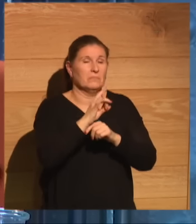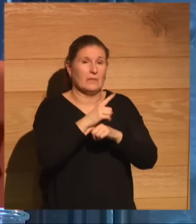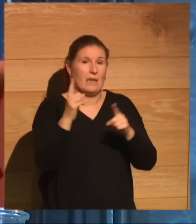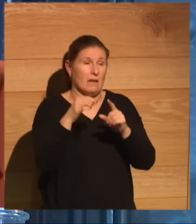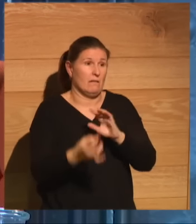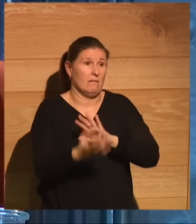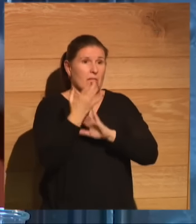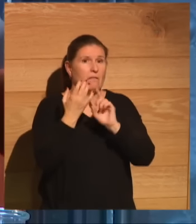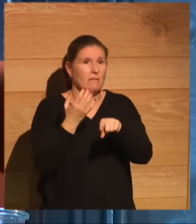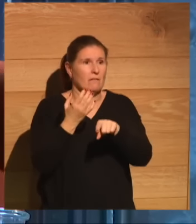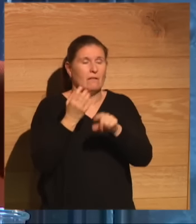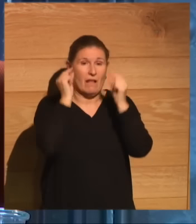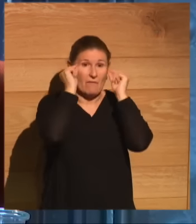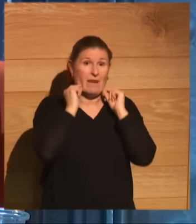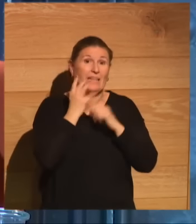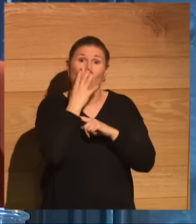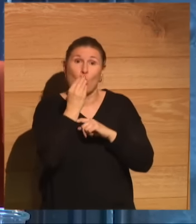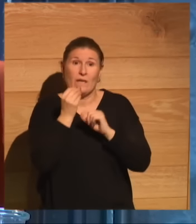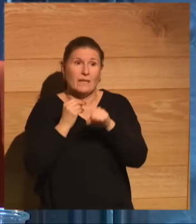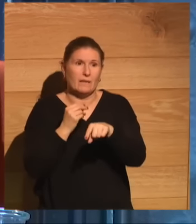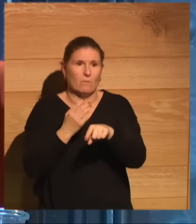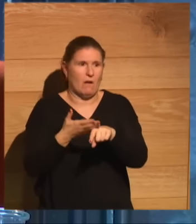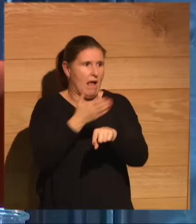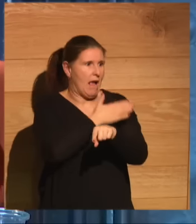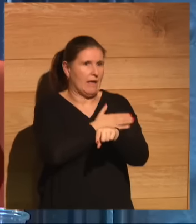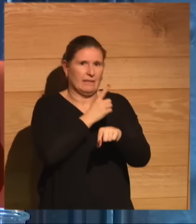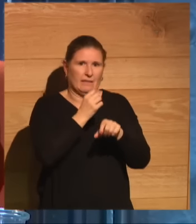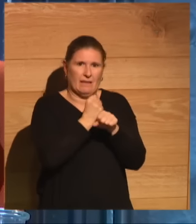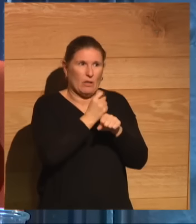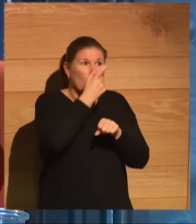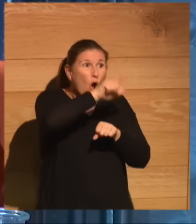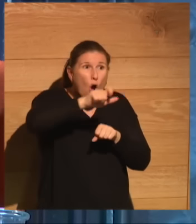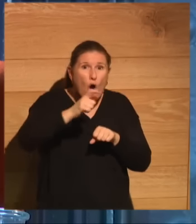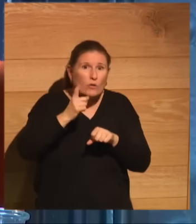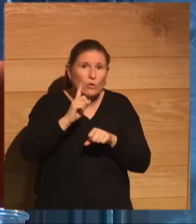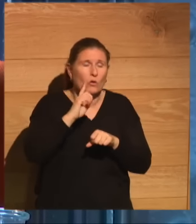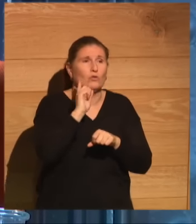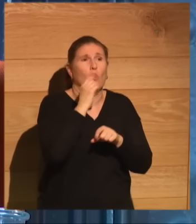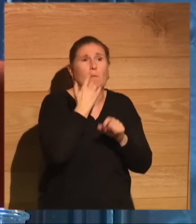verdad, porque lo que había hecho antes era animar plastilina. Uh-huh. Sin haber trabajado nunca con actores,